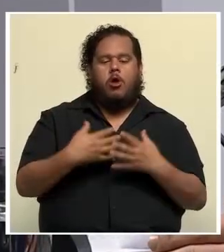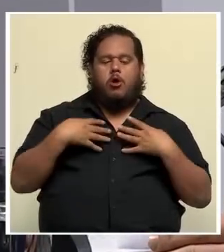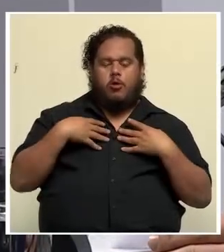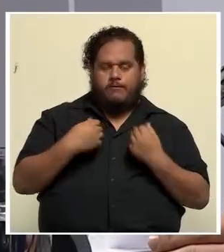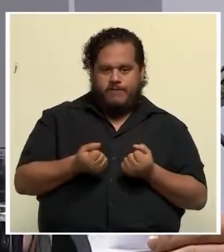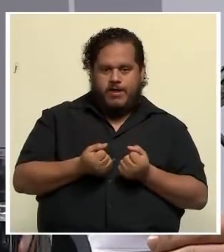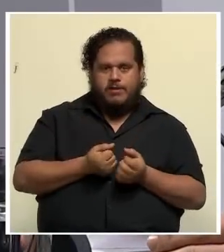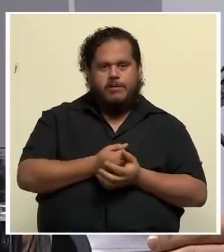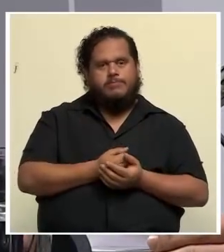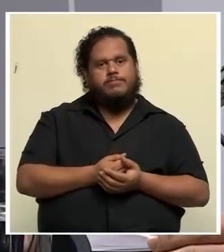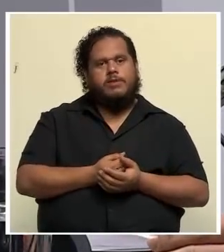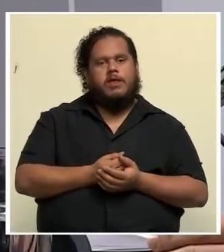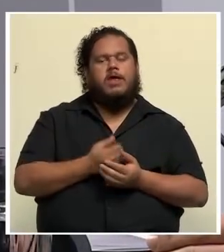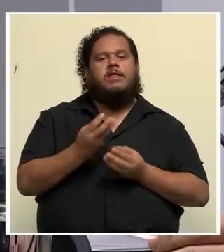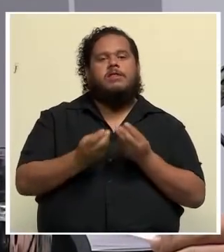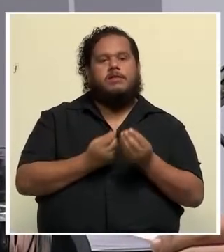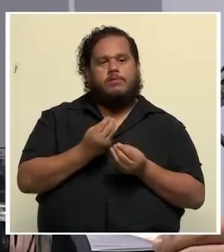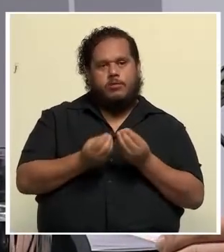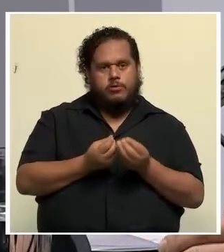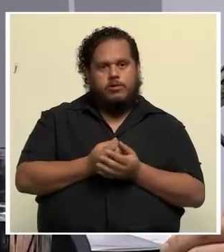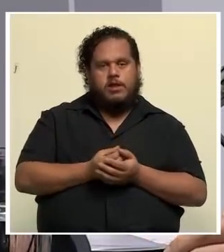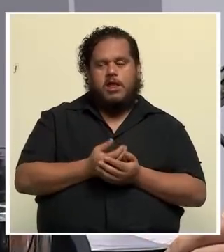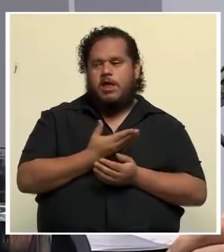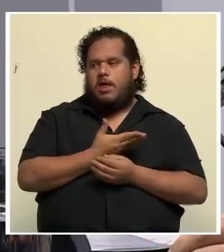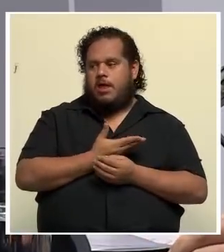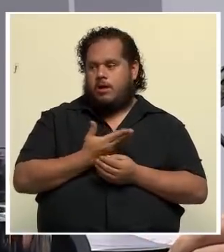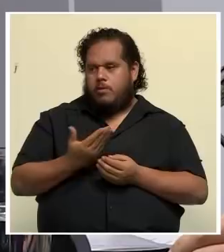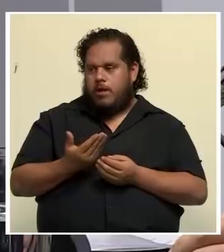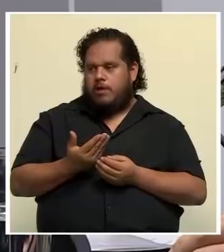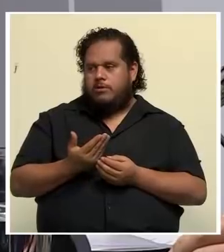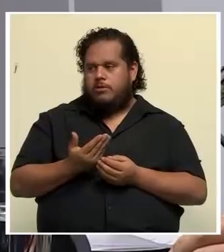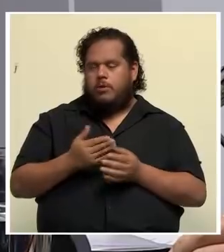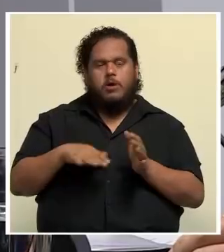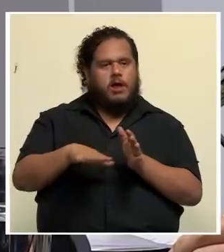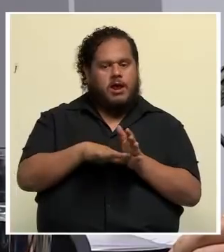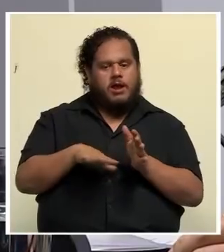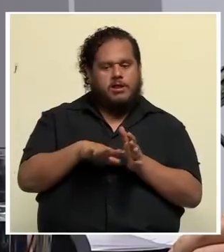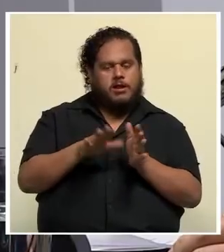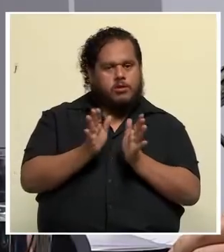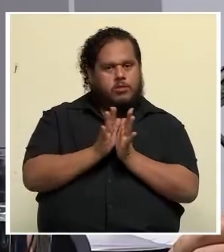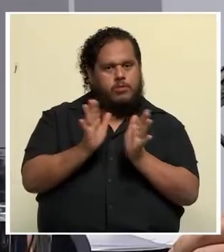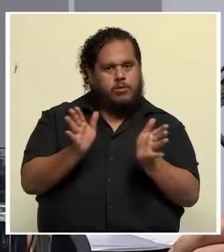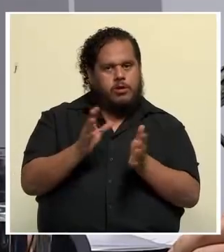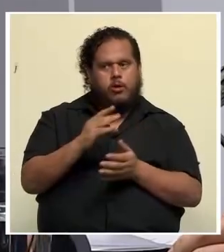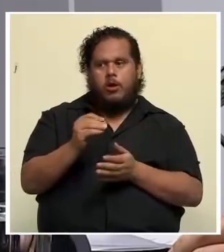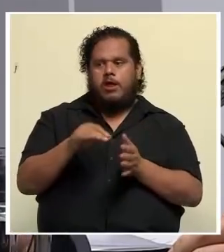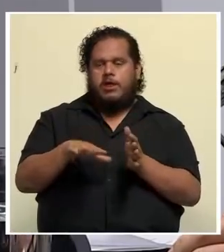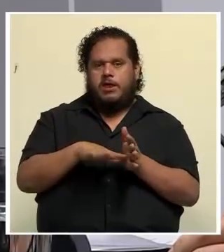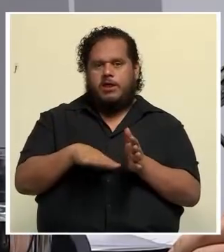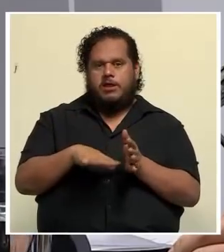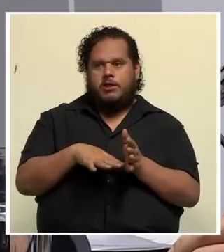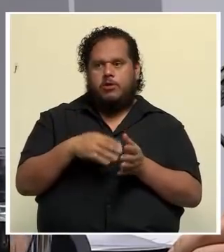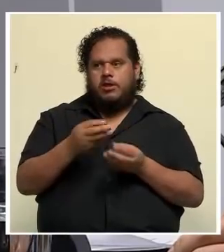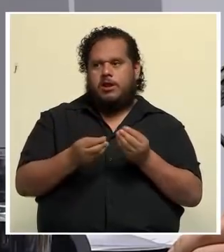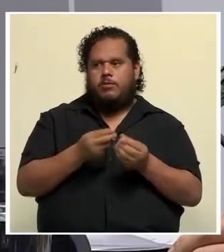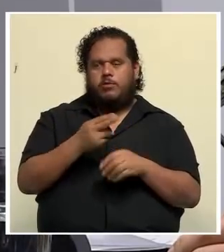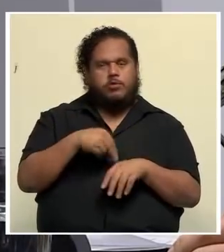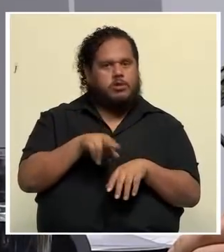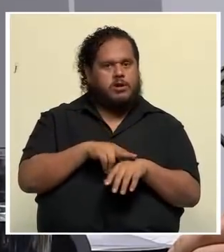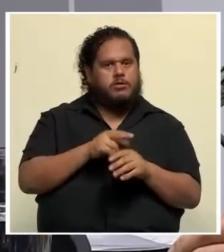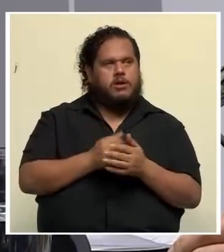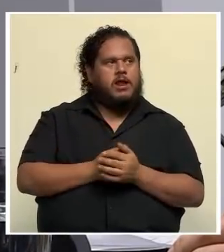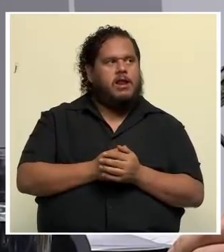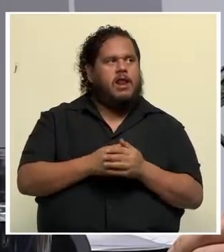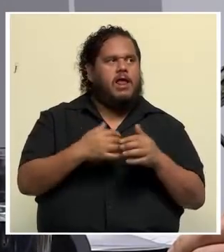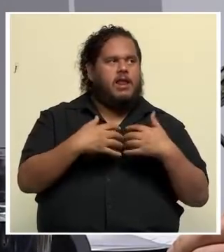Confianza se produce cuando el sector público y el sector de la producción nacional,